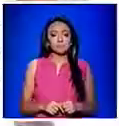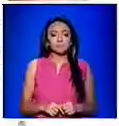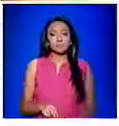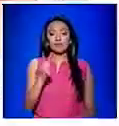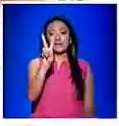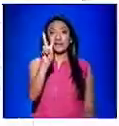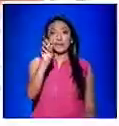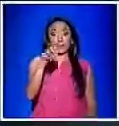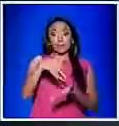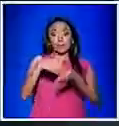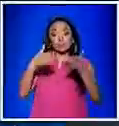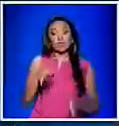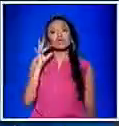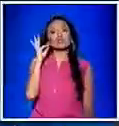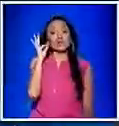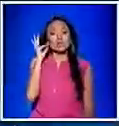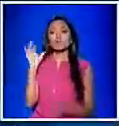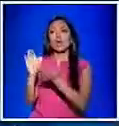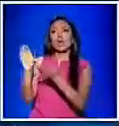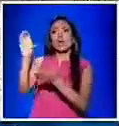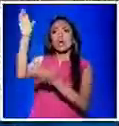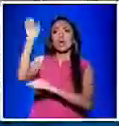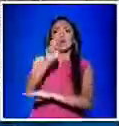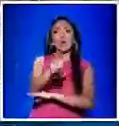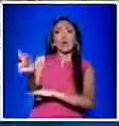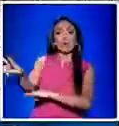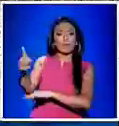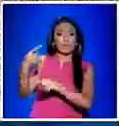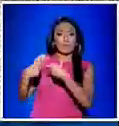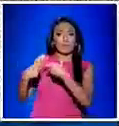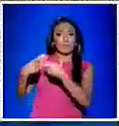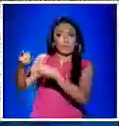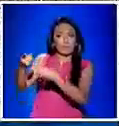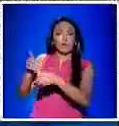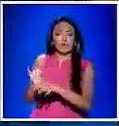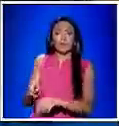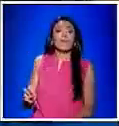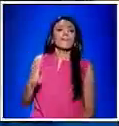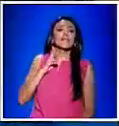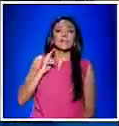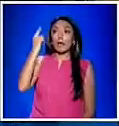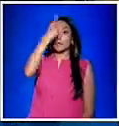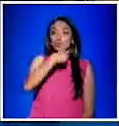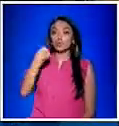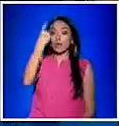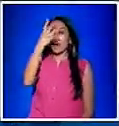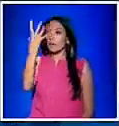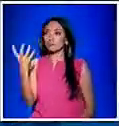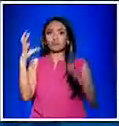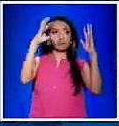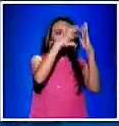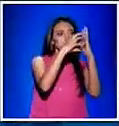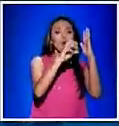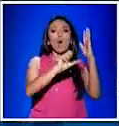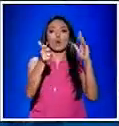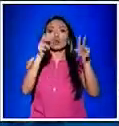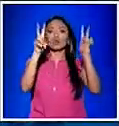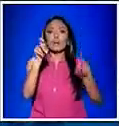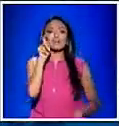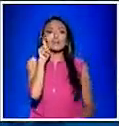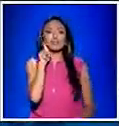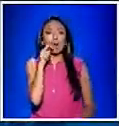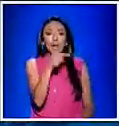20 estudiantes mujeres de un colegio del Valle de los Chillos en Quito fueron víctimas de montajes de contenido sexual. Con ayuda de la